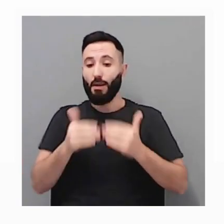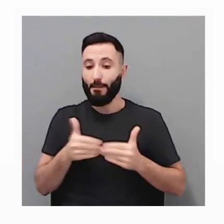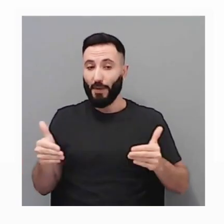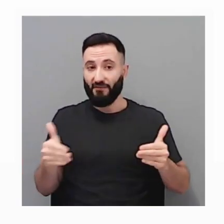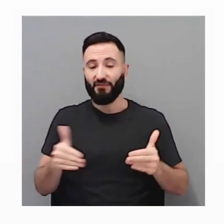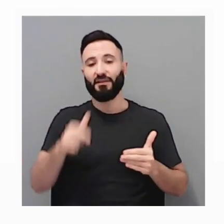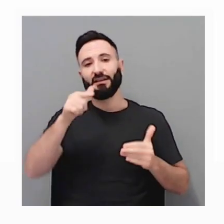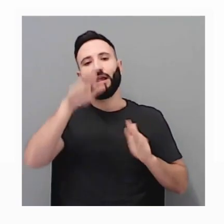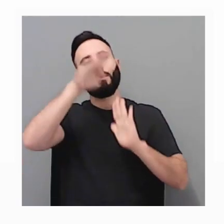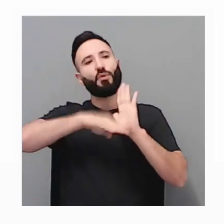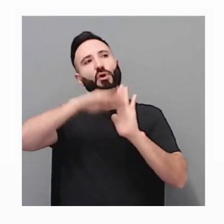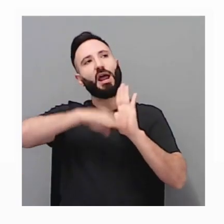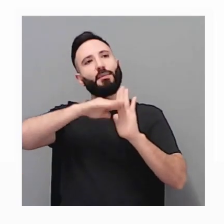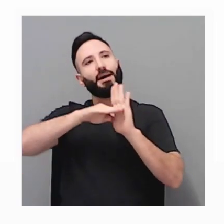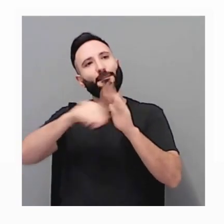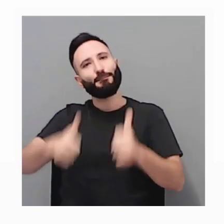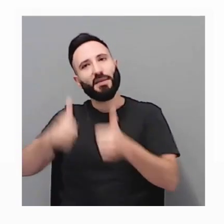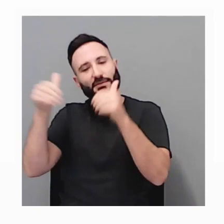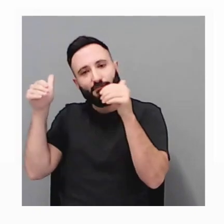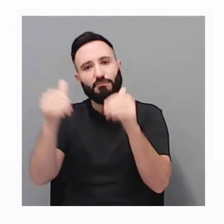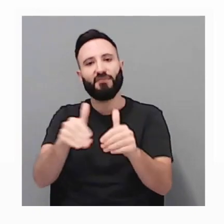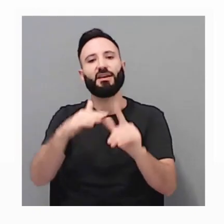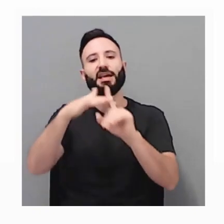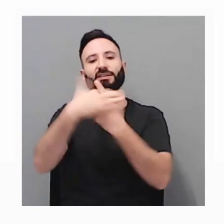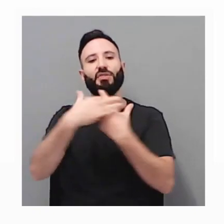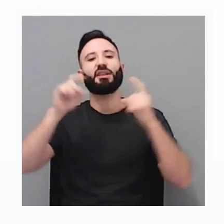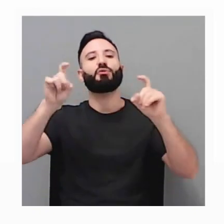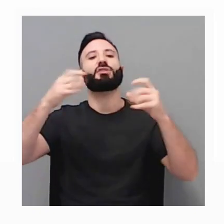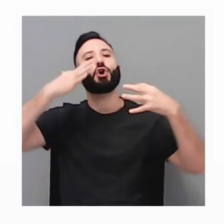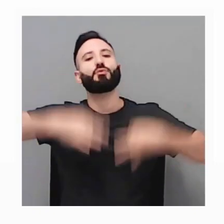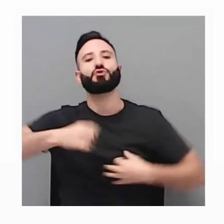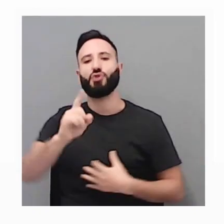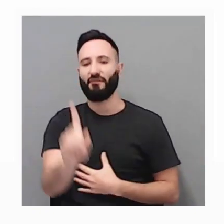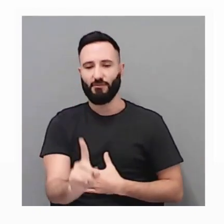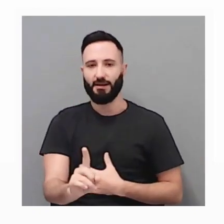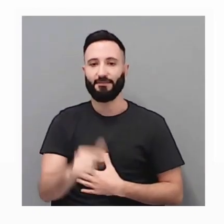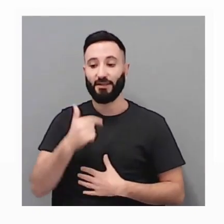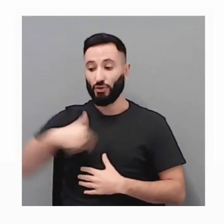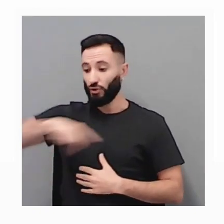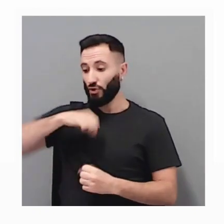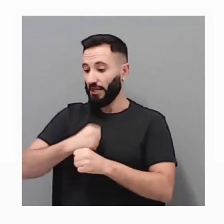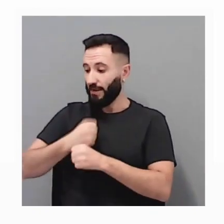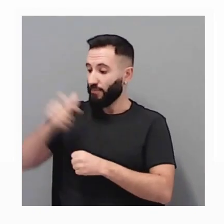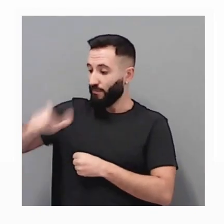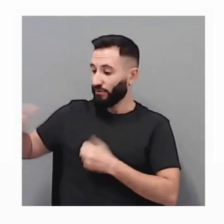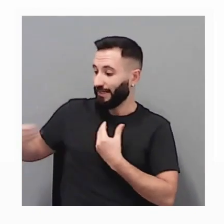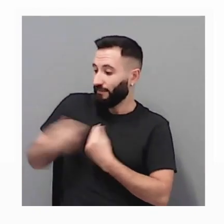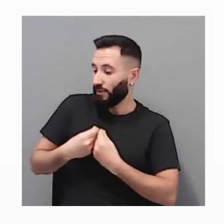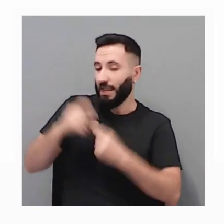dirigido al contexto no formal. Nosotros trabajamos con educadores, que son los